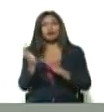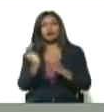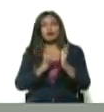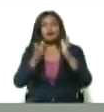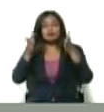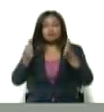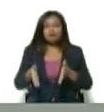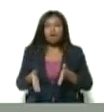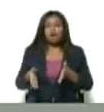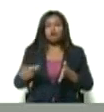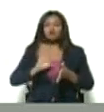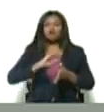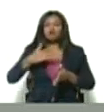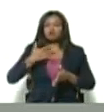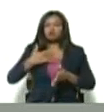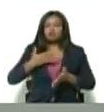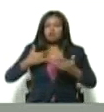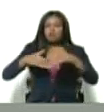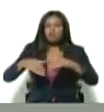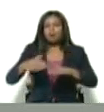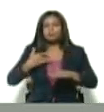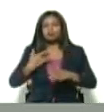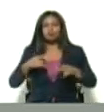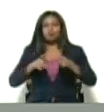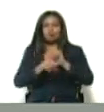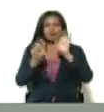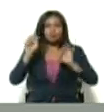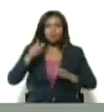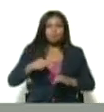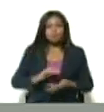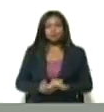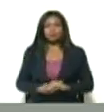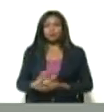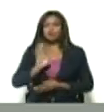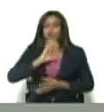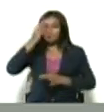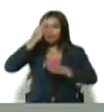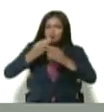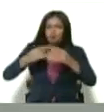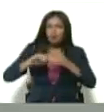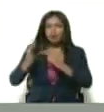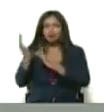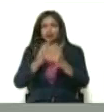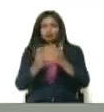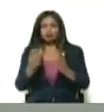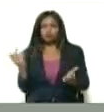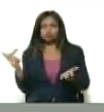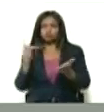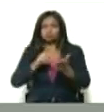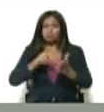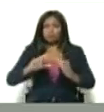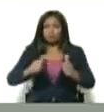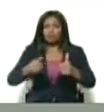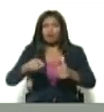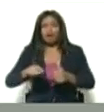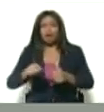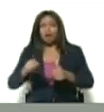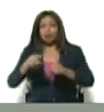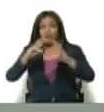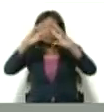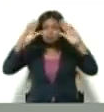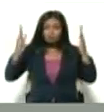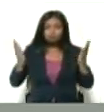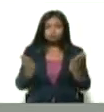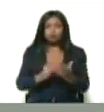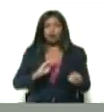practicante, militante que soy, de Cristo, el Cristo Redentor que vino a cambiar todos